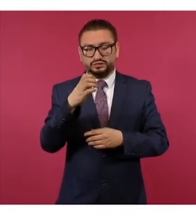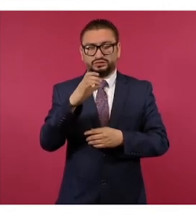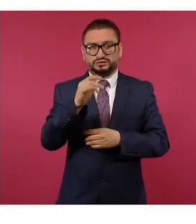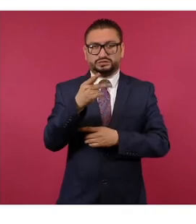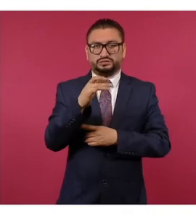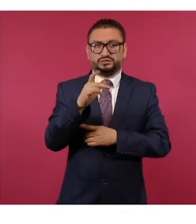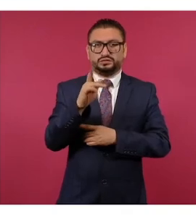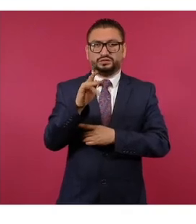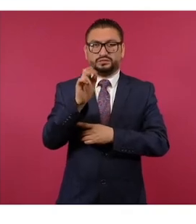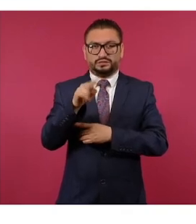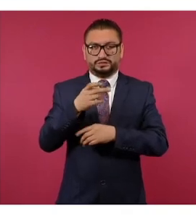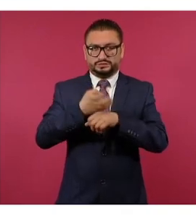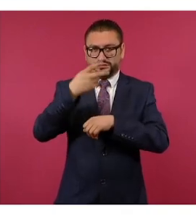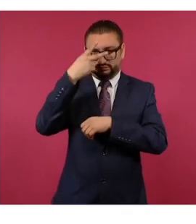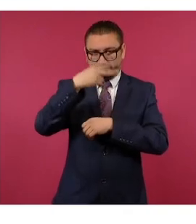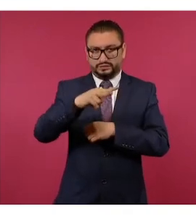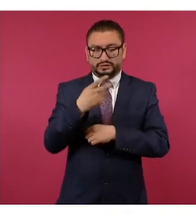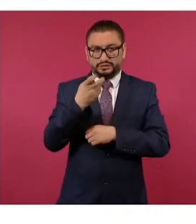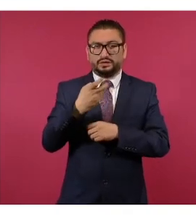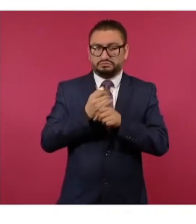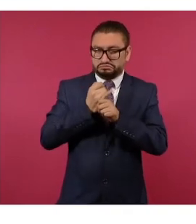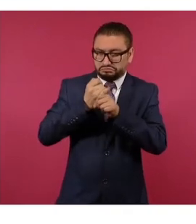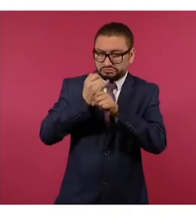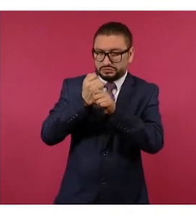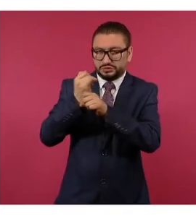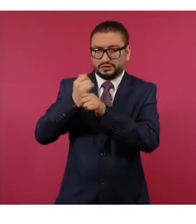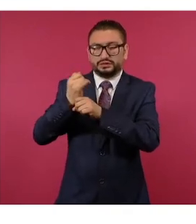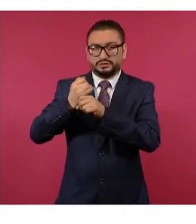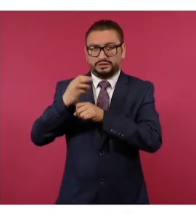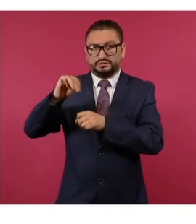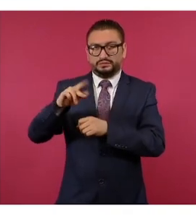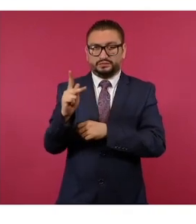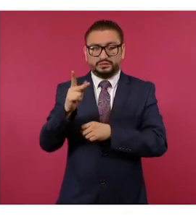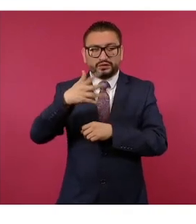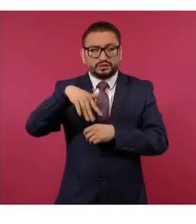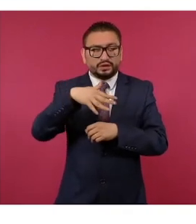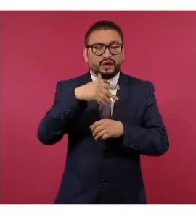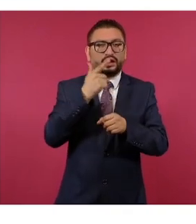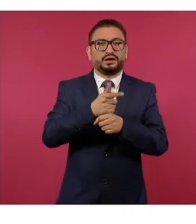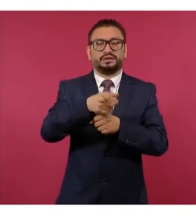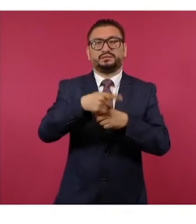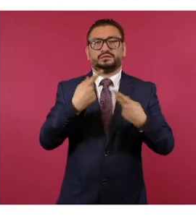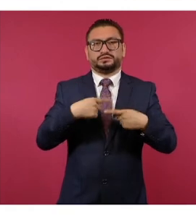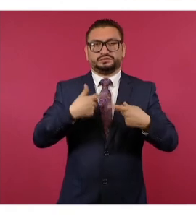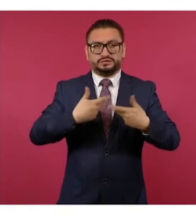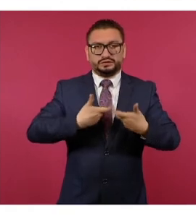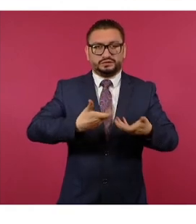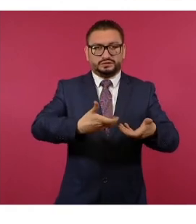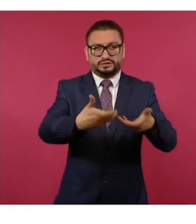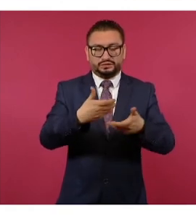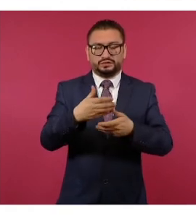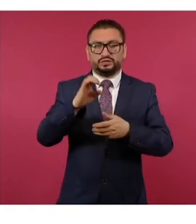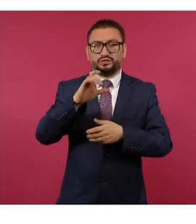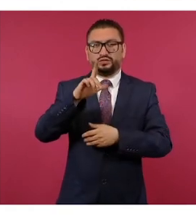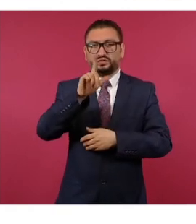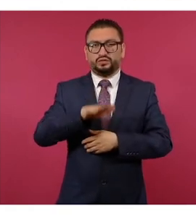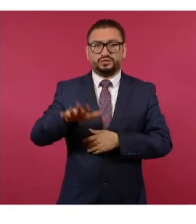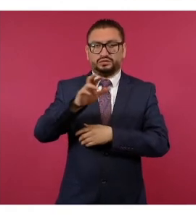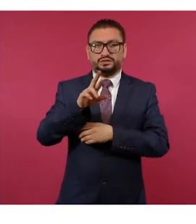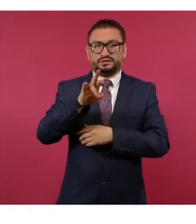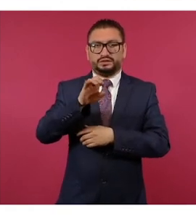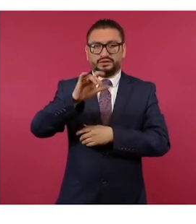México. De acuerdo con las investigaciones ministeriales, la víctima se encontraba en la vía pública en la colonia Real